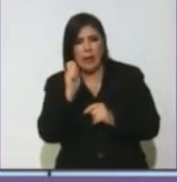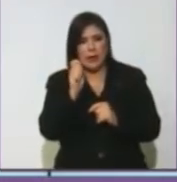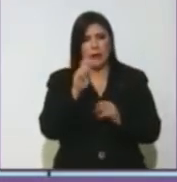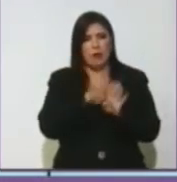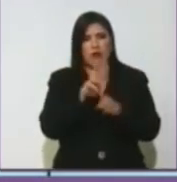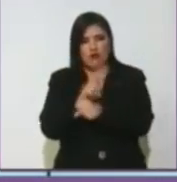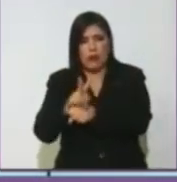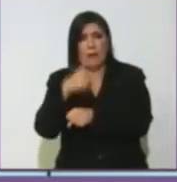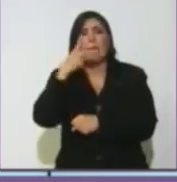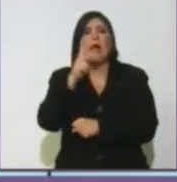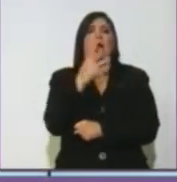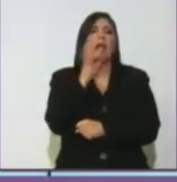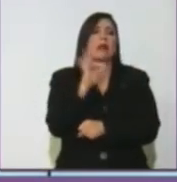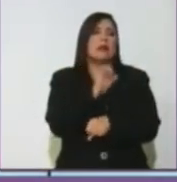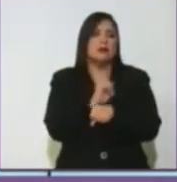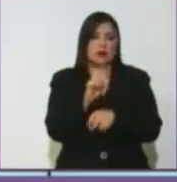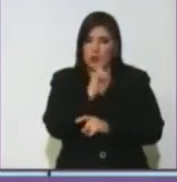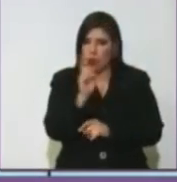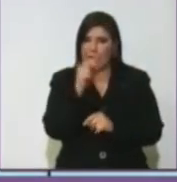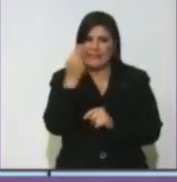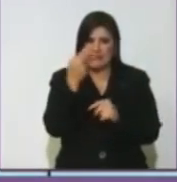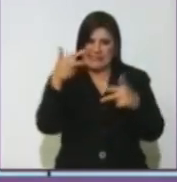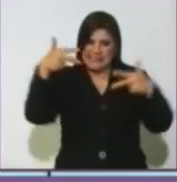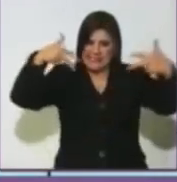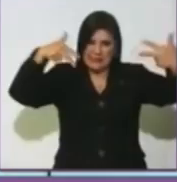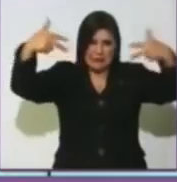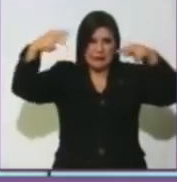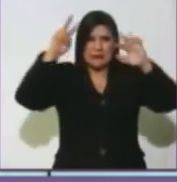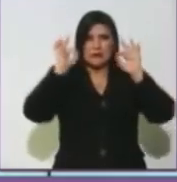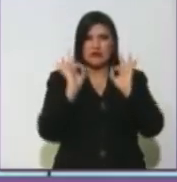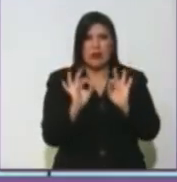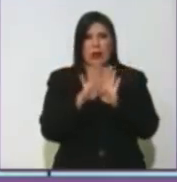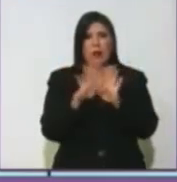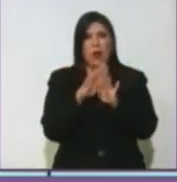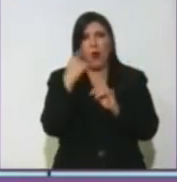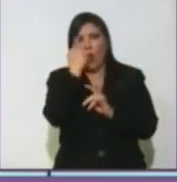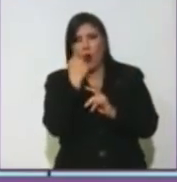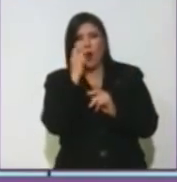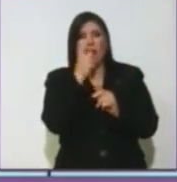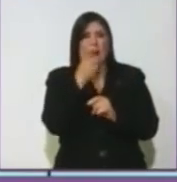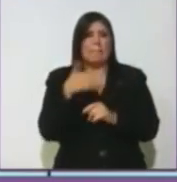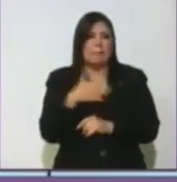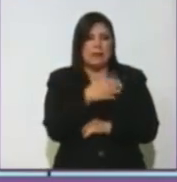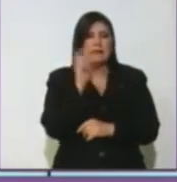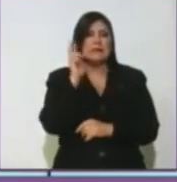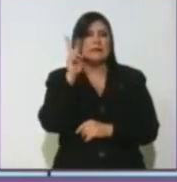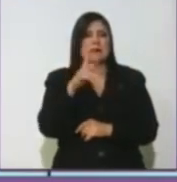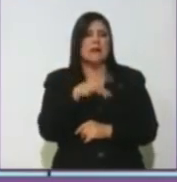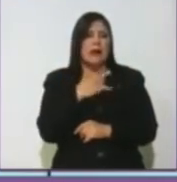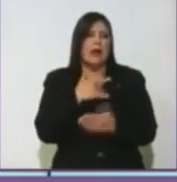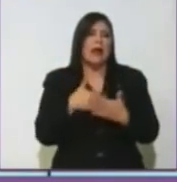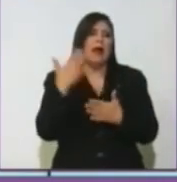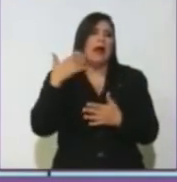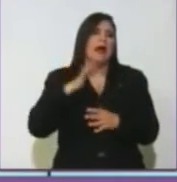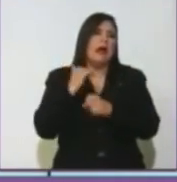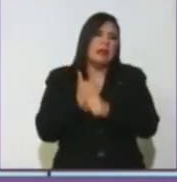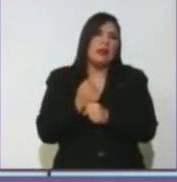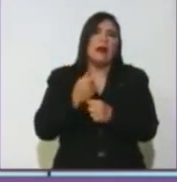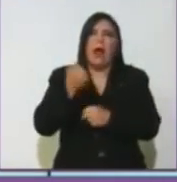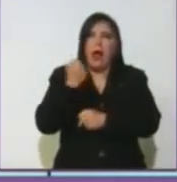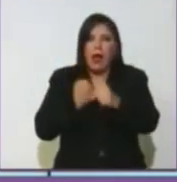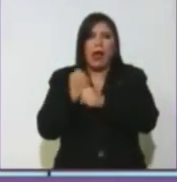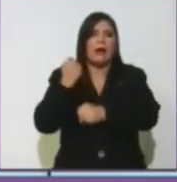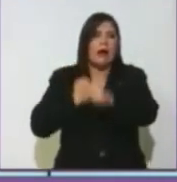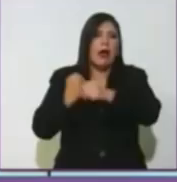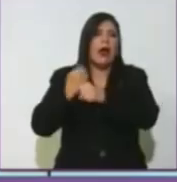cámaras como un simio que tienen ser que ser cámaras de ojo de pez porque ya subimos con los que hemos tenido durante tantos años